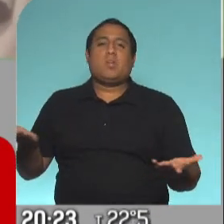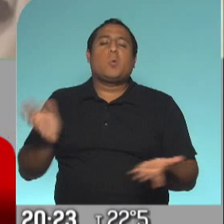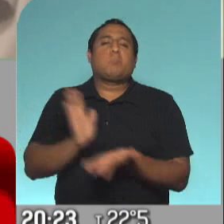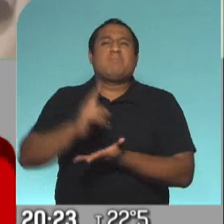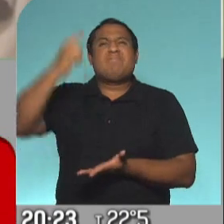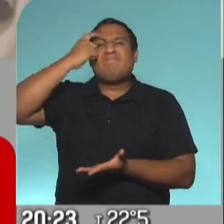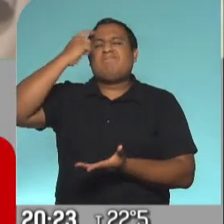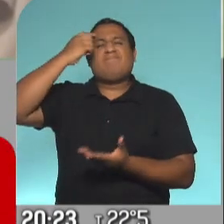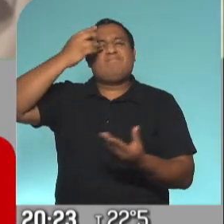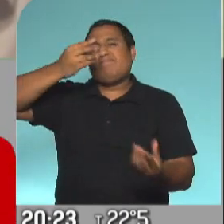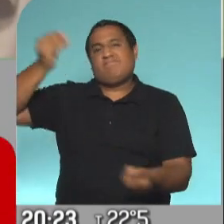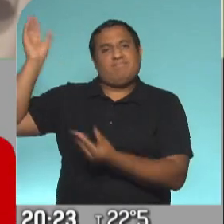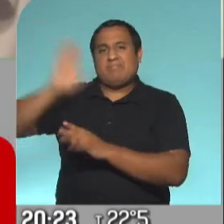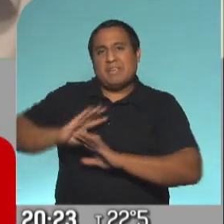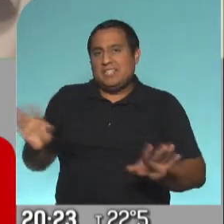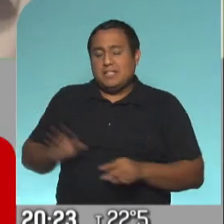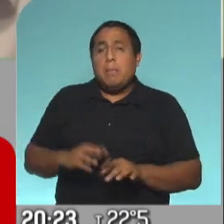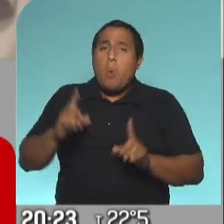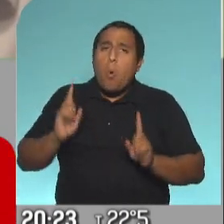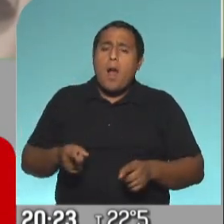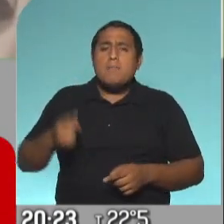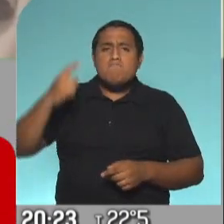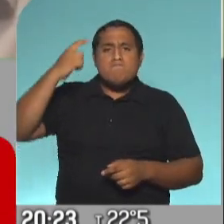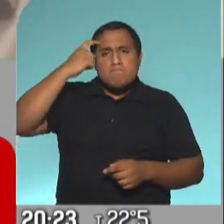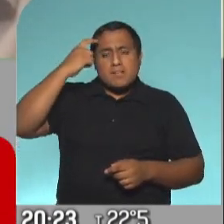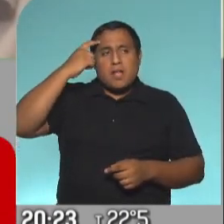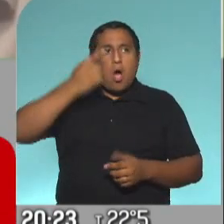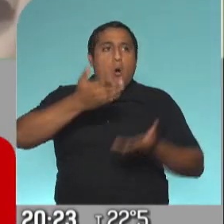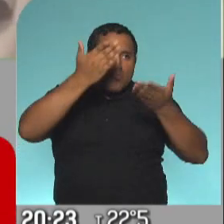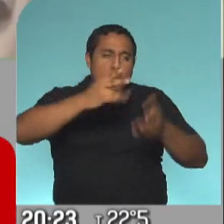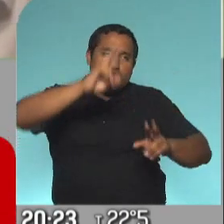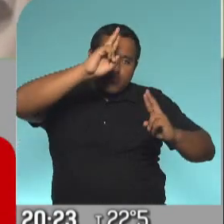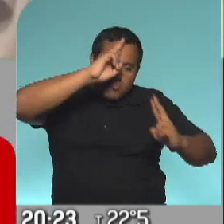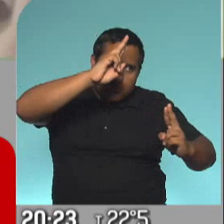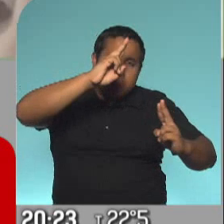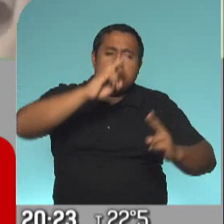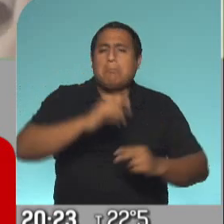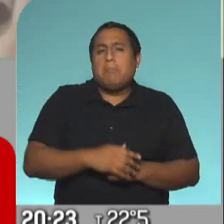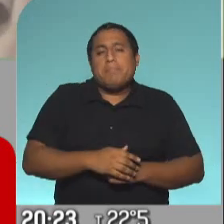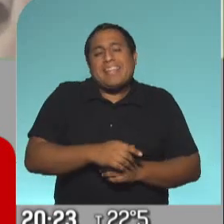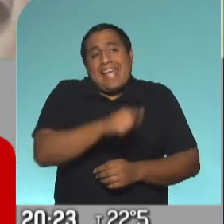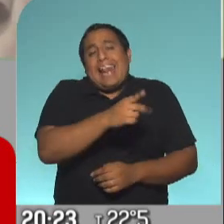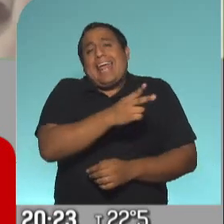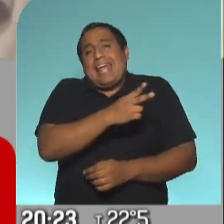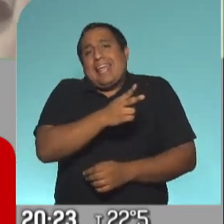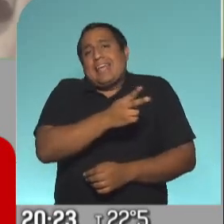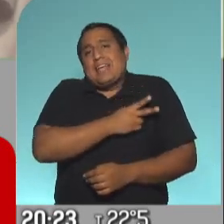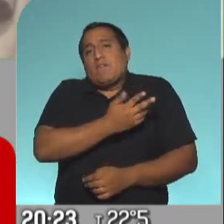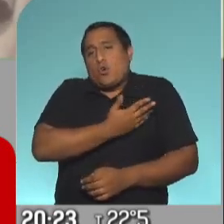perdido, pero al menos nos queda la cuestión de no honrar a esta persona, por más que haya sido jefe de